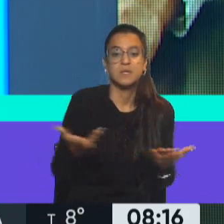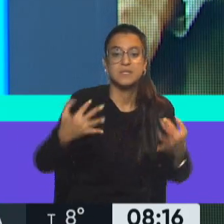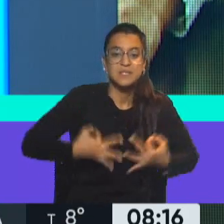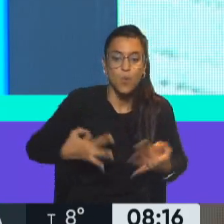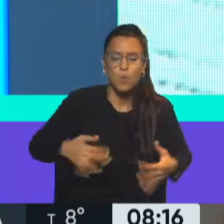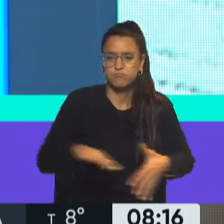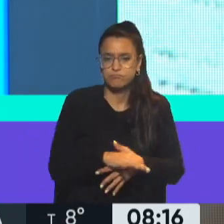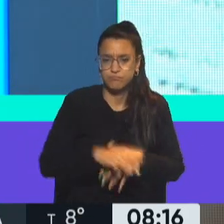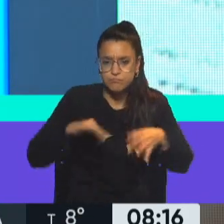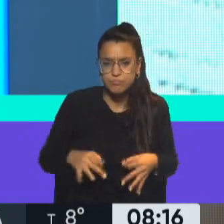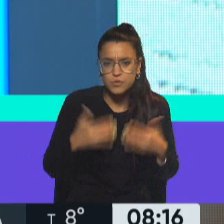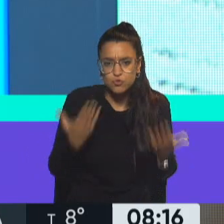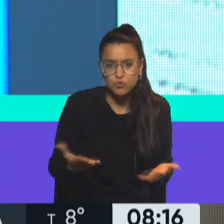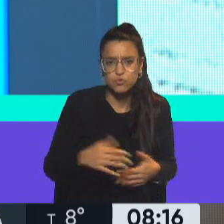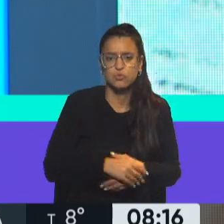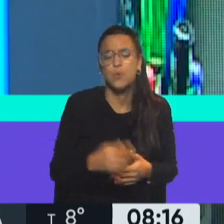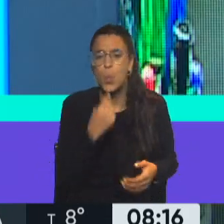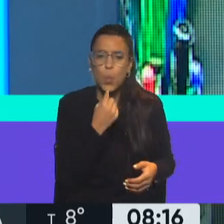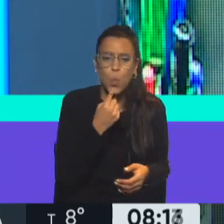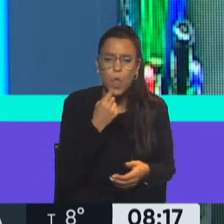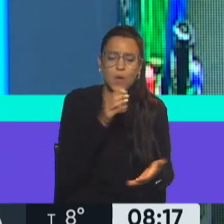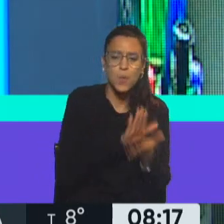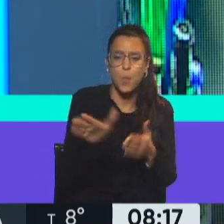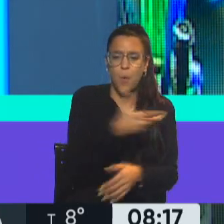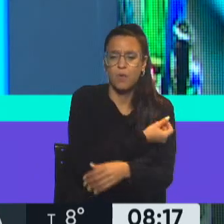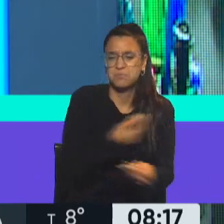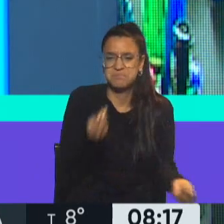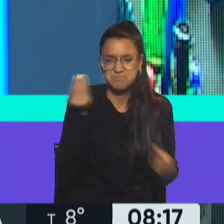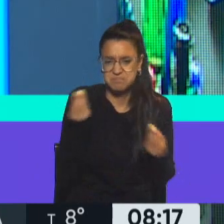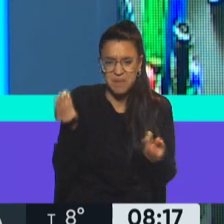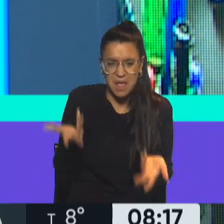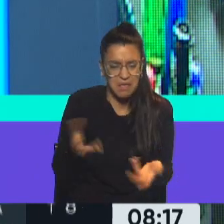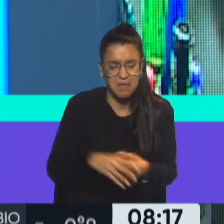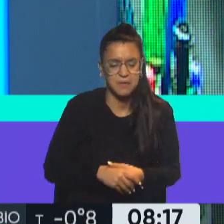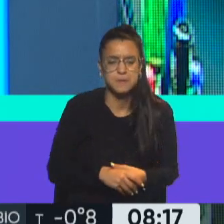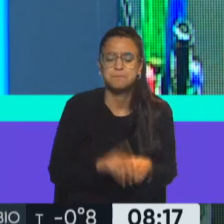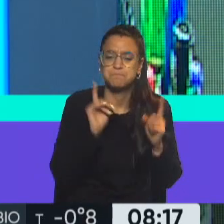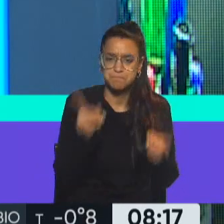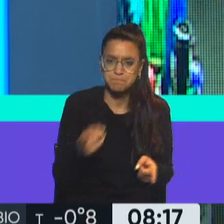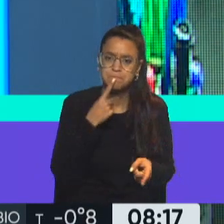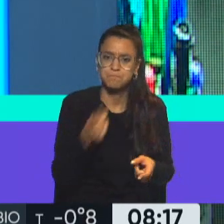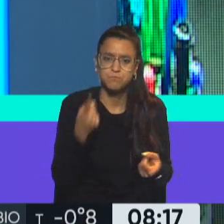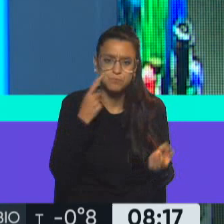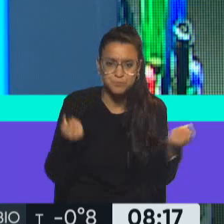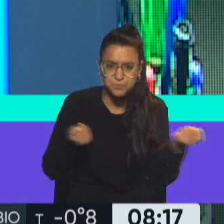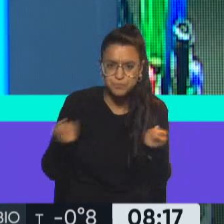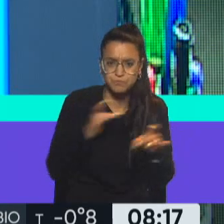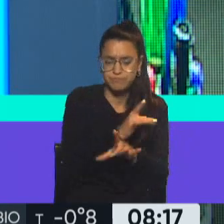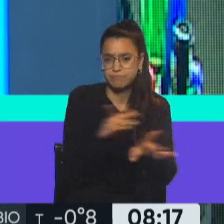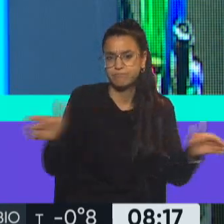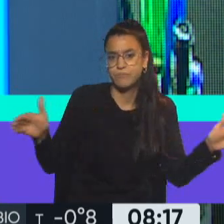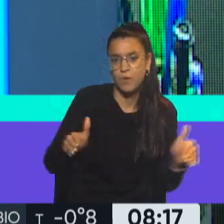y eficaces. Por lo tanto, dudar de estas nuevas vacunas no tiene ningún sentido. Y además han controlado la